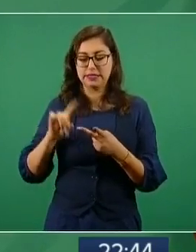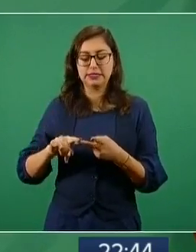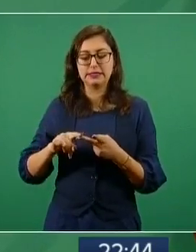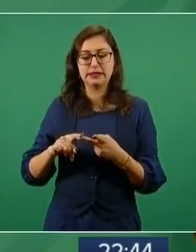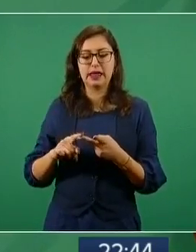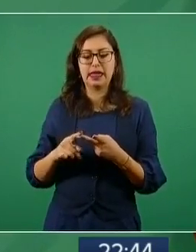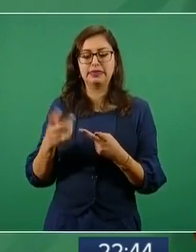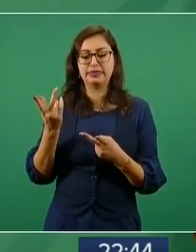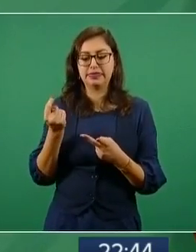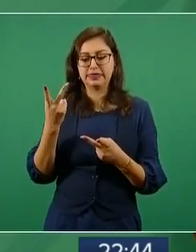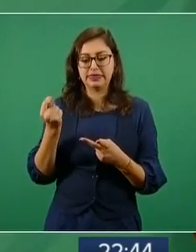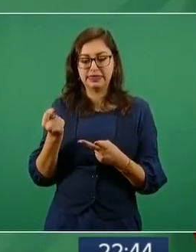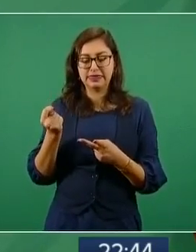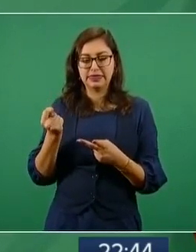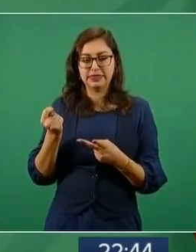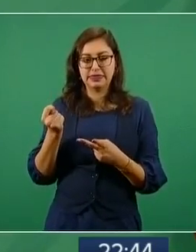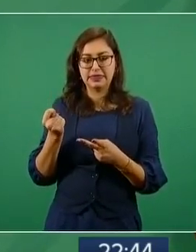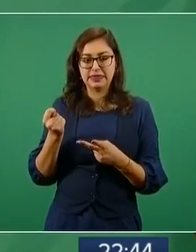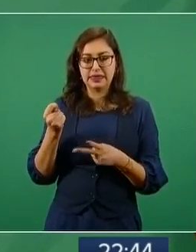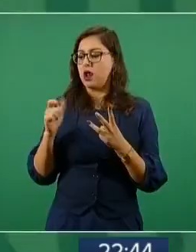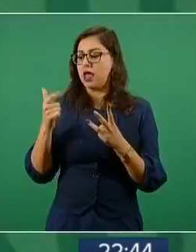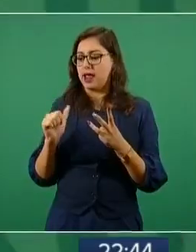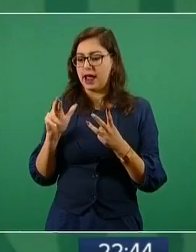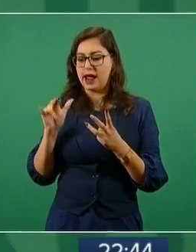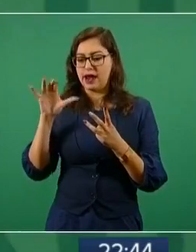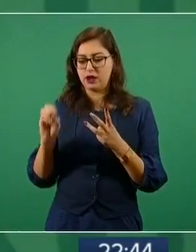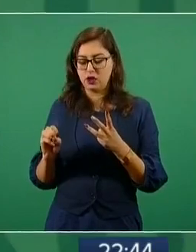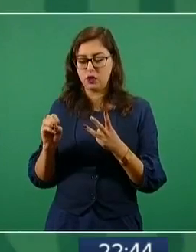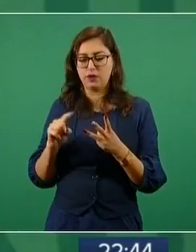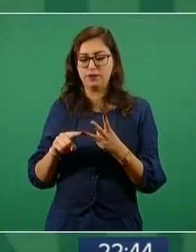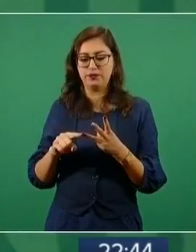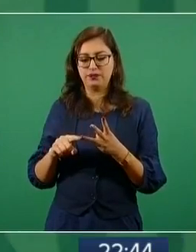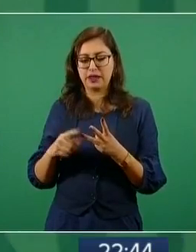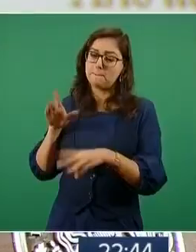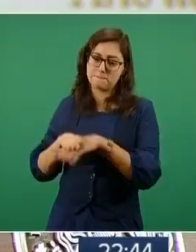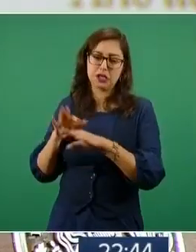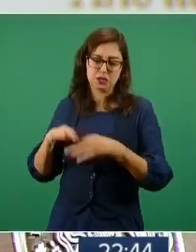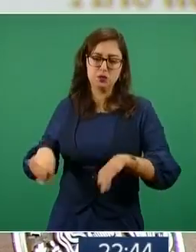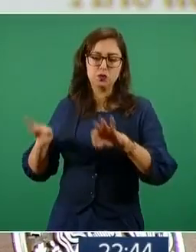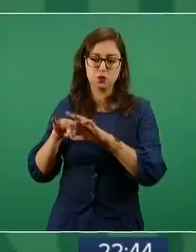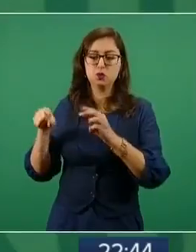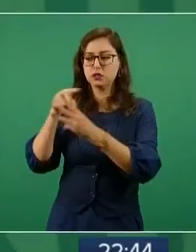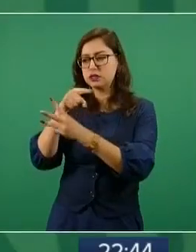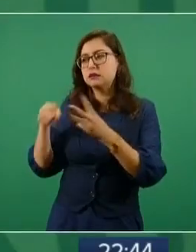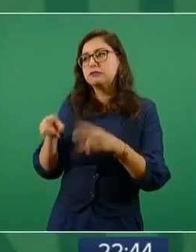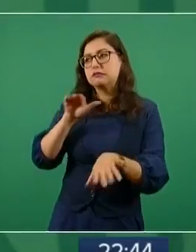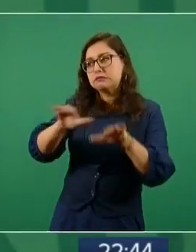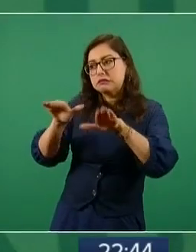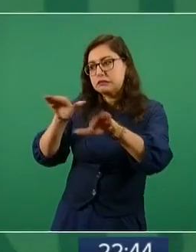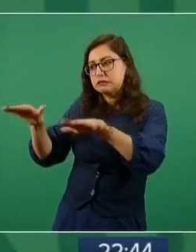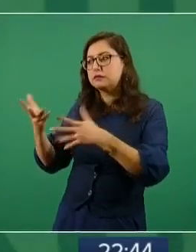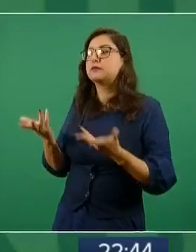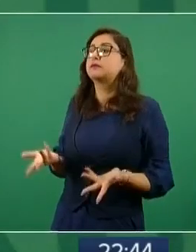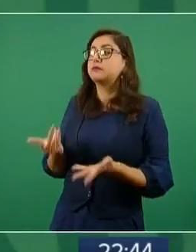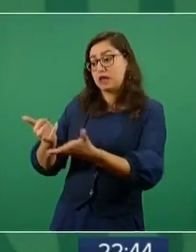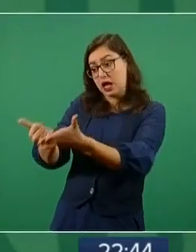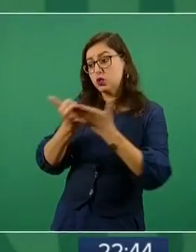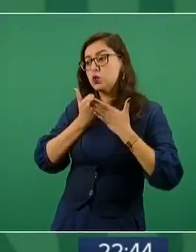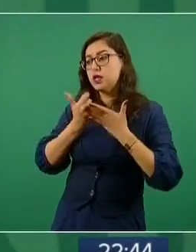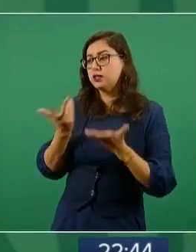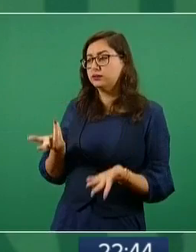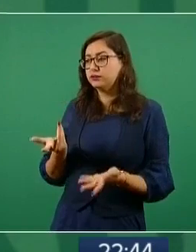Televisa, a Olegario, de Imagen, y les pedimos, a ver,